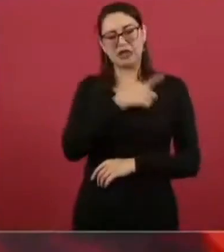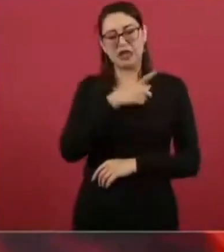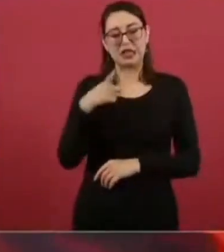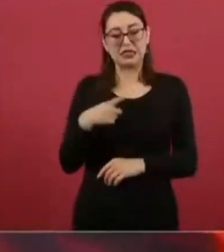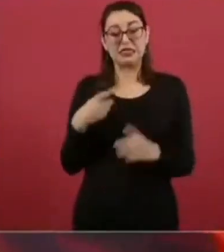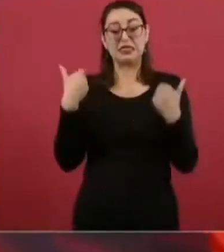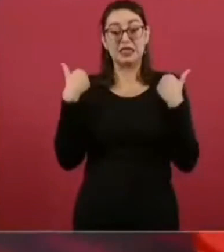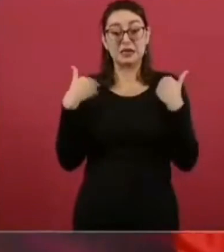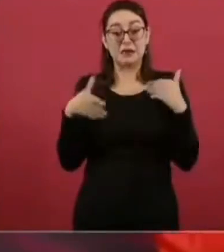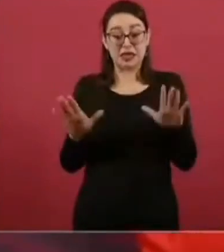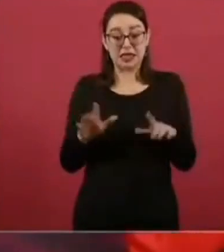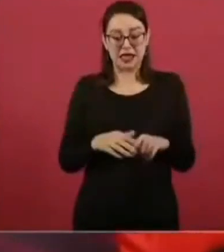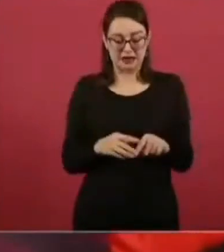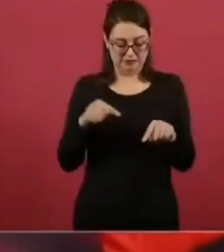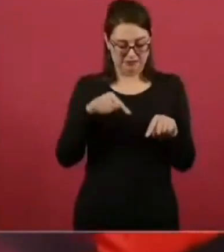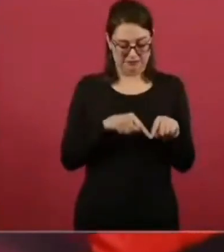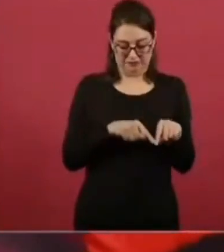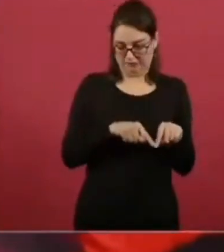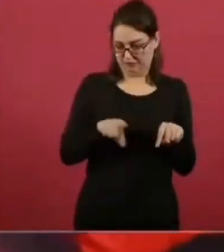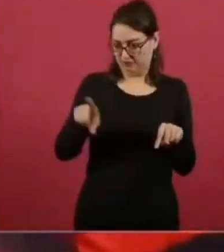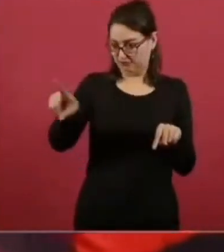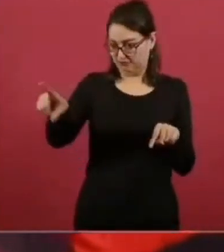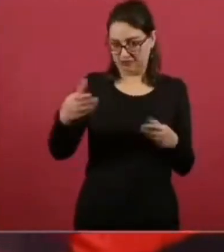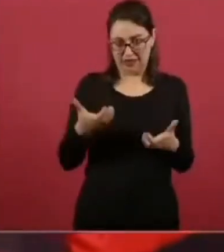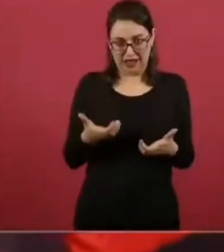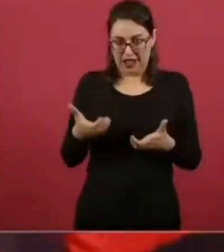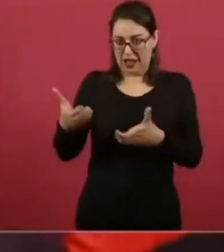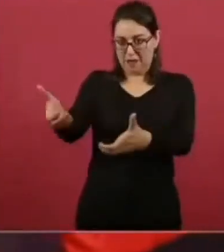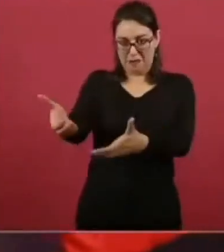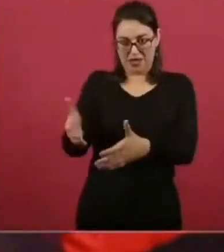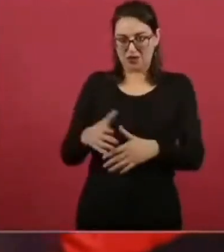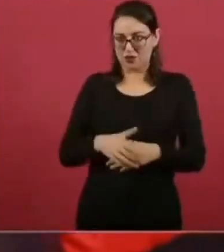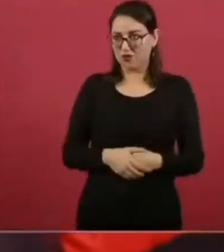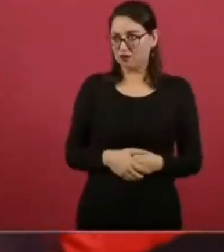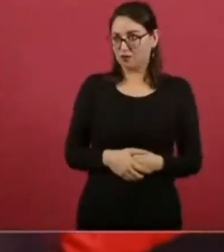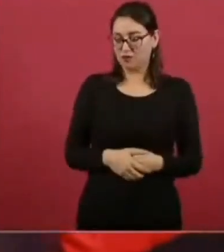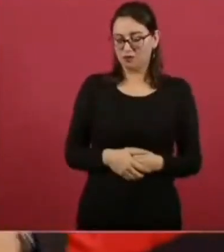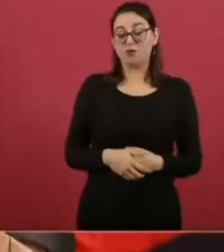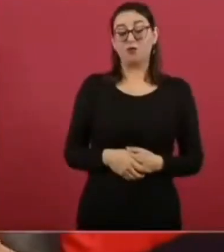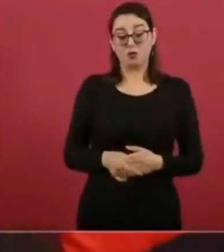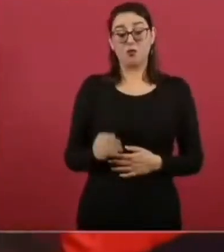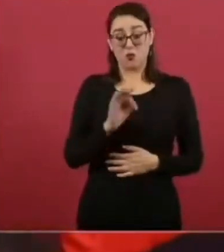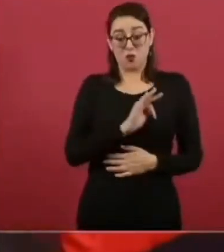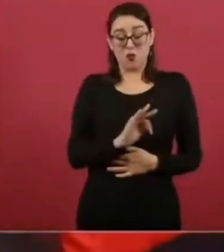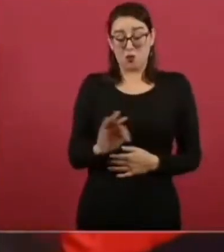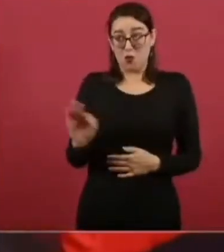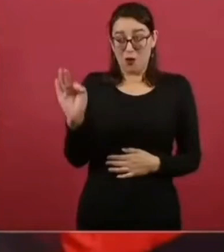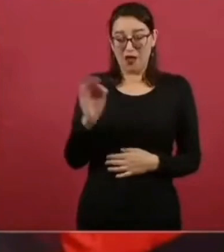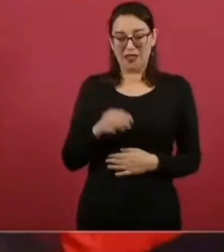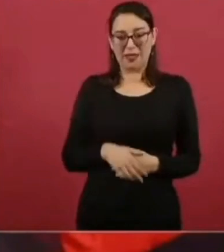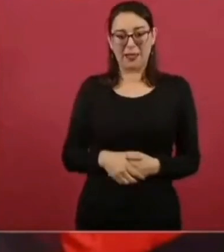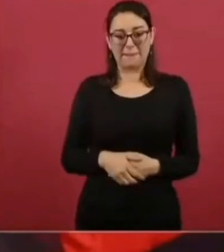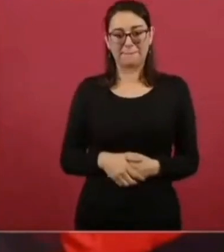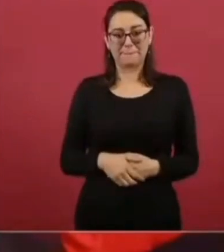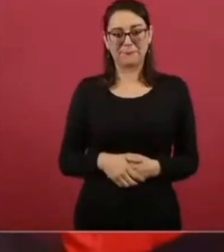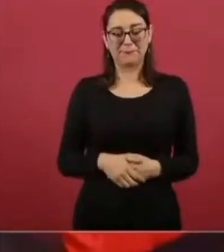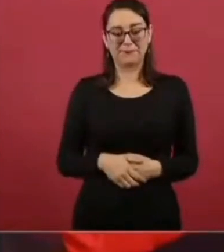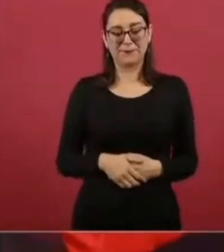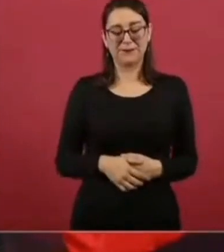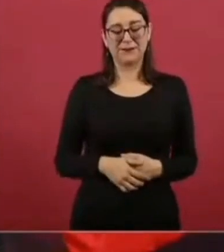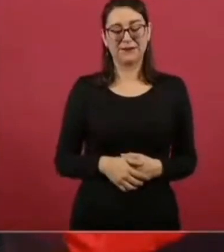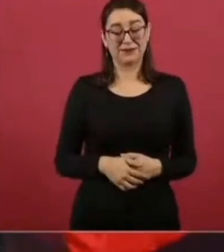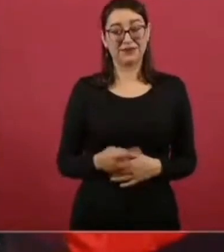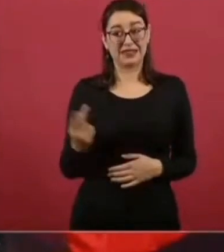se puede hacer un camino, existe una brecha, pero se requieren dos